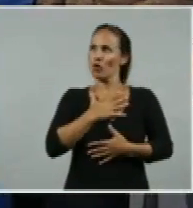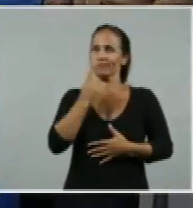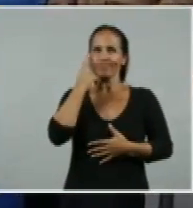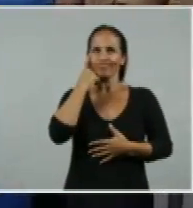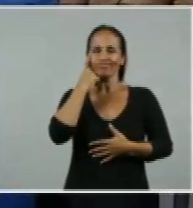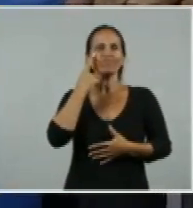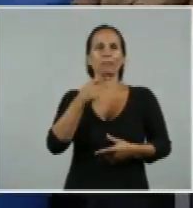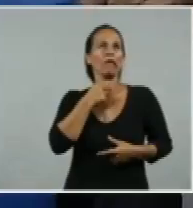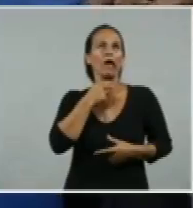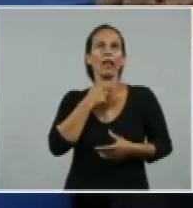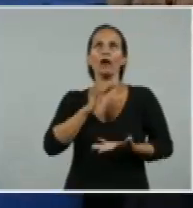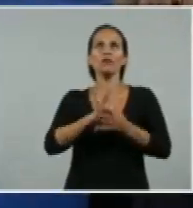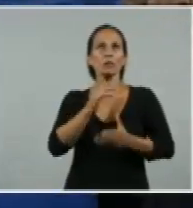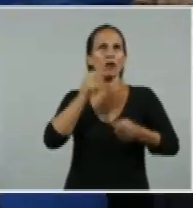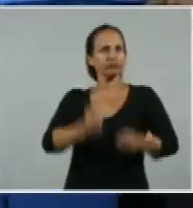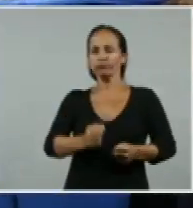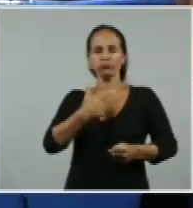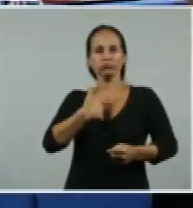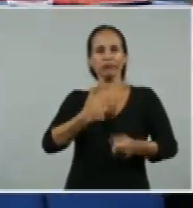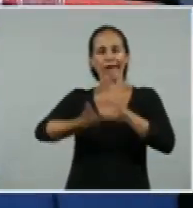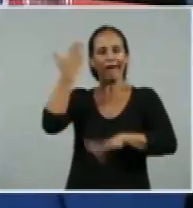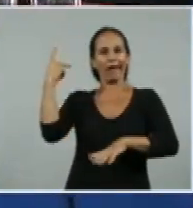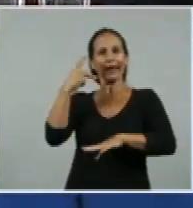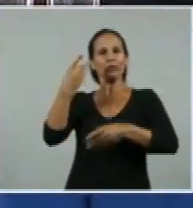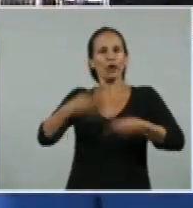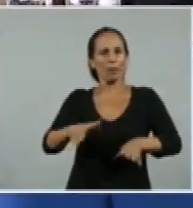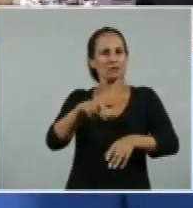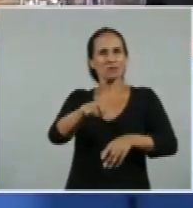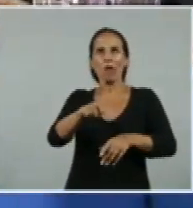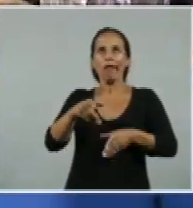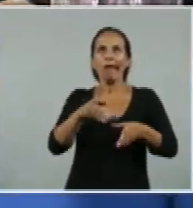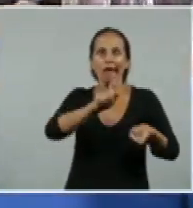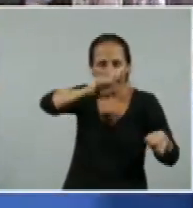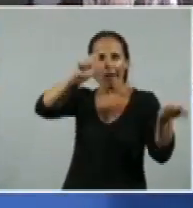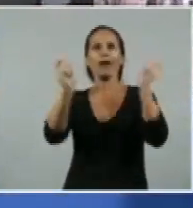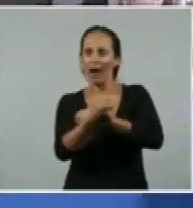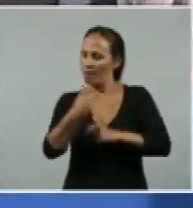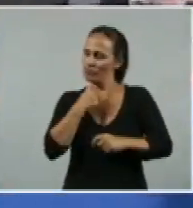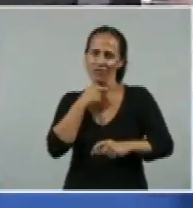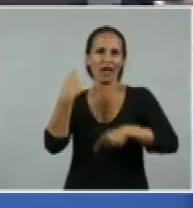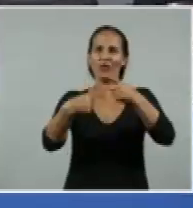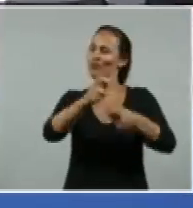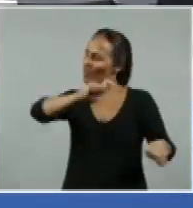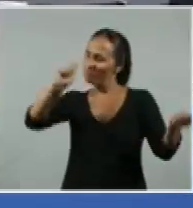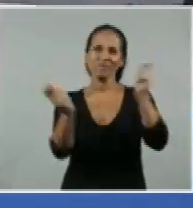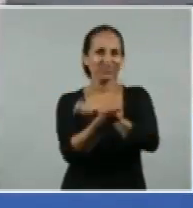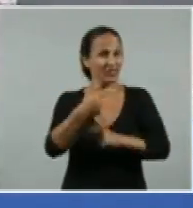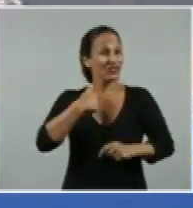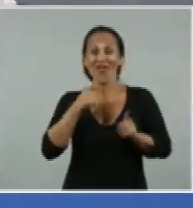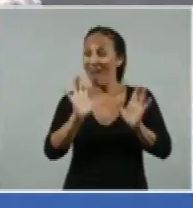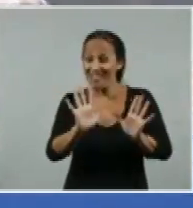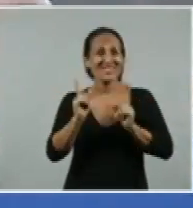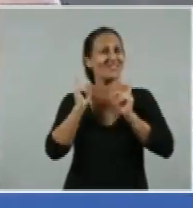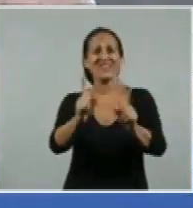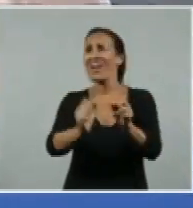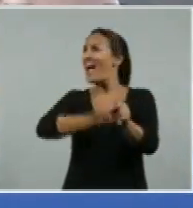de la Argentina que él había iniciado. Y en eso estoy, y en eso estaré hasta el último día que